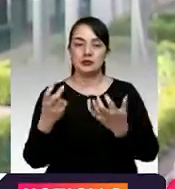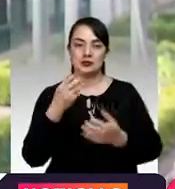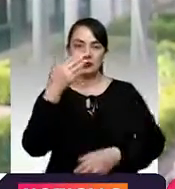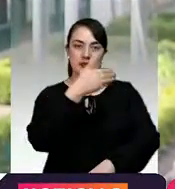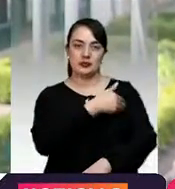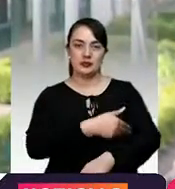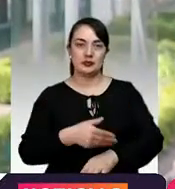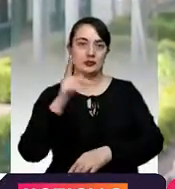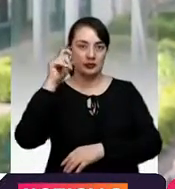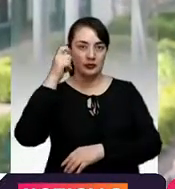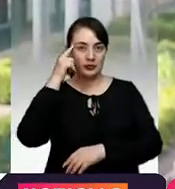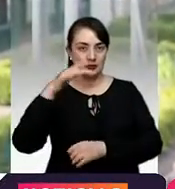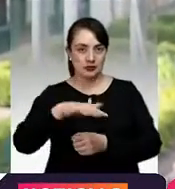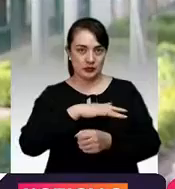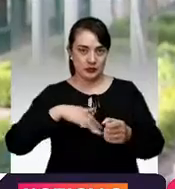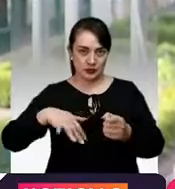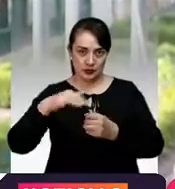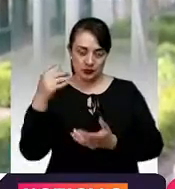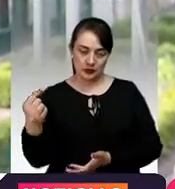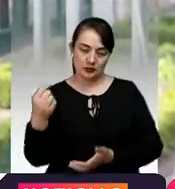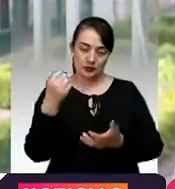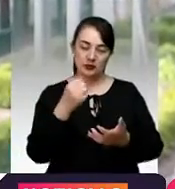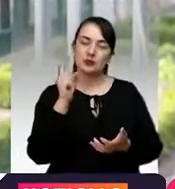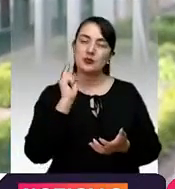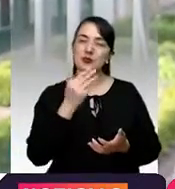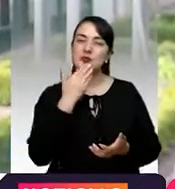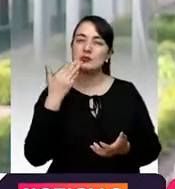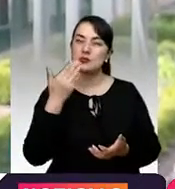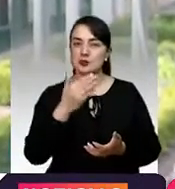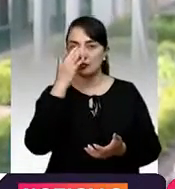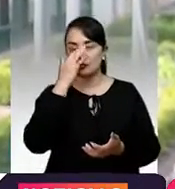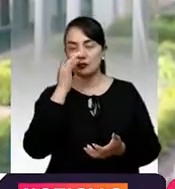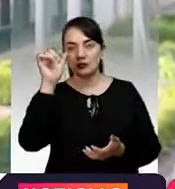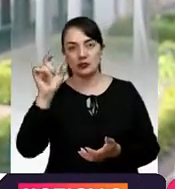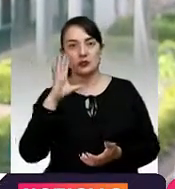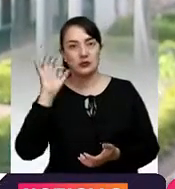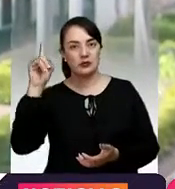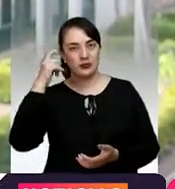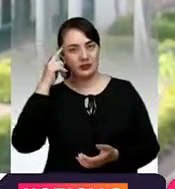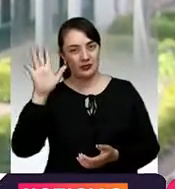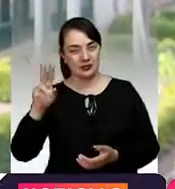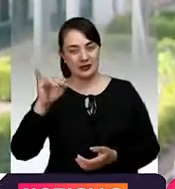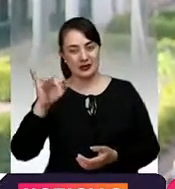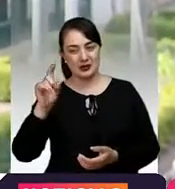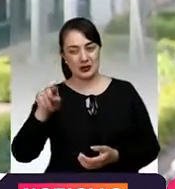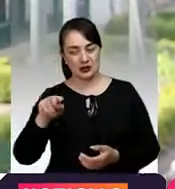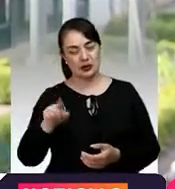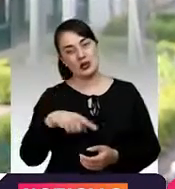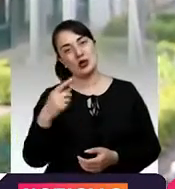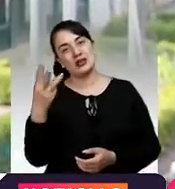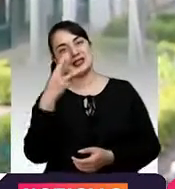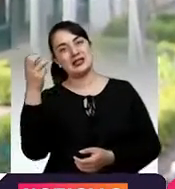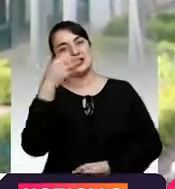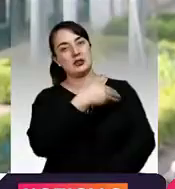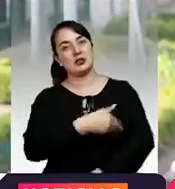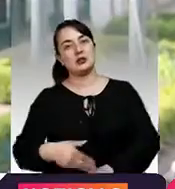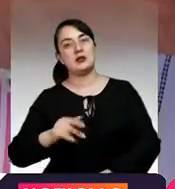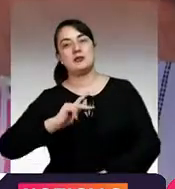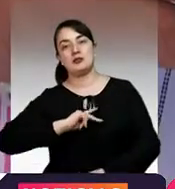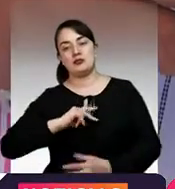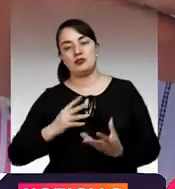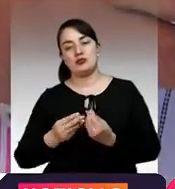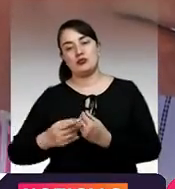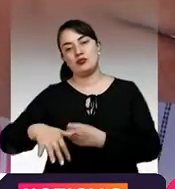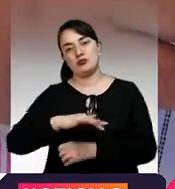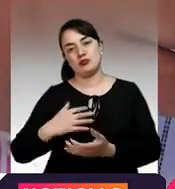la gobernación de Cundinamarca, gracias al señor gobernador Nicolás García, y 300 millones de recursos propios del municipio.